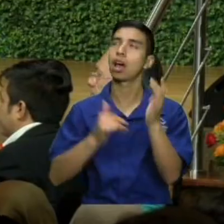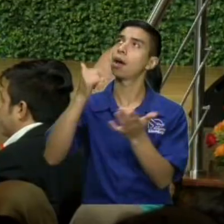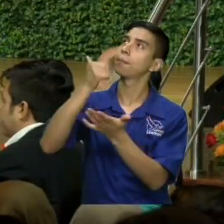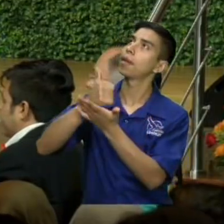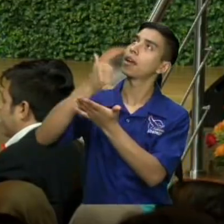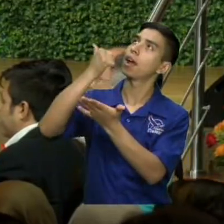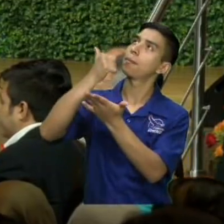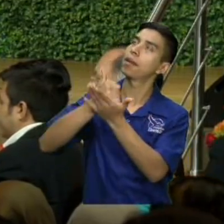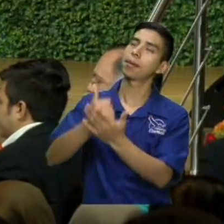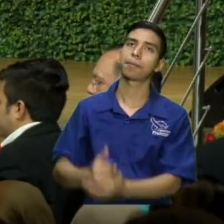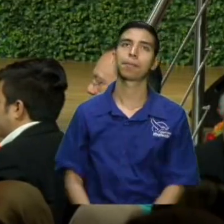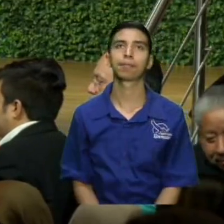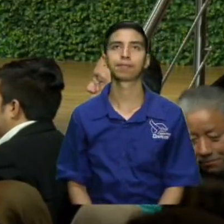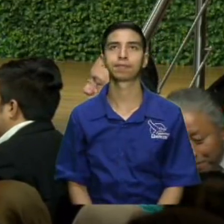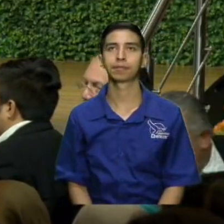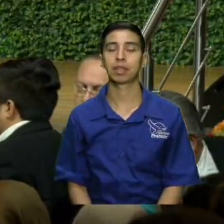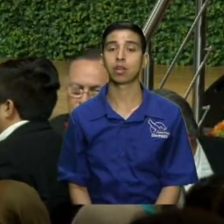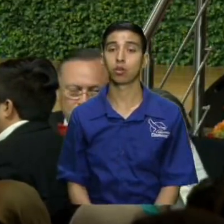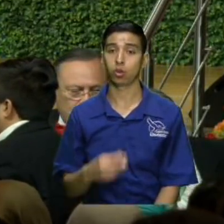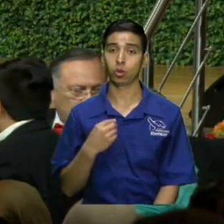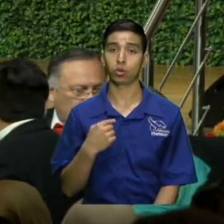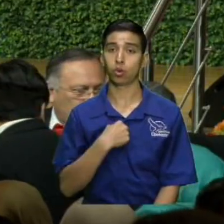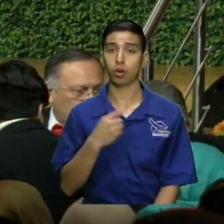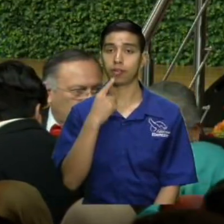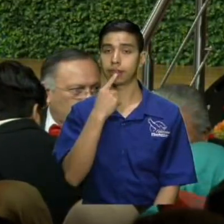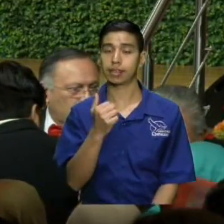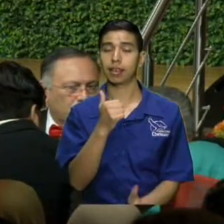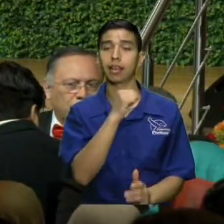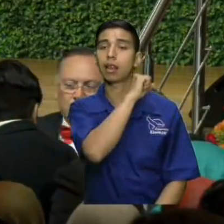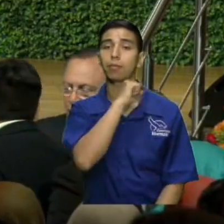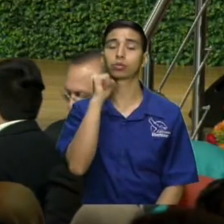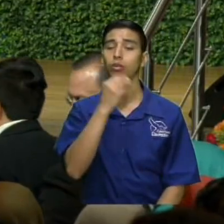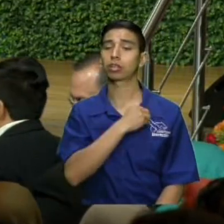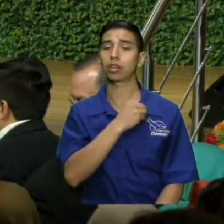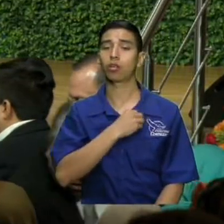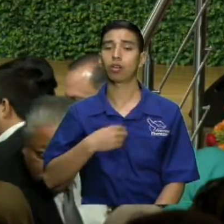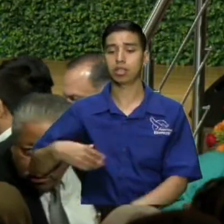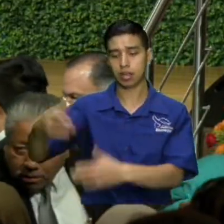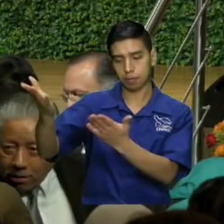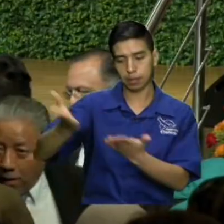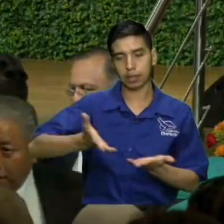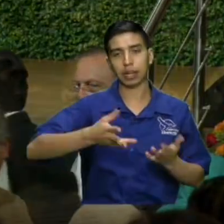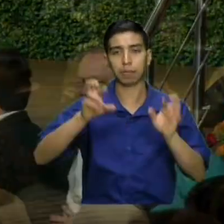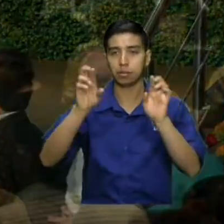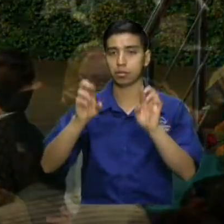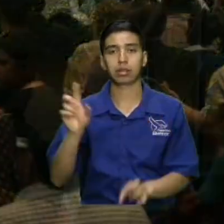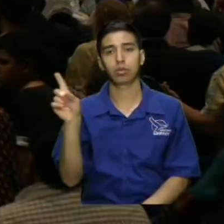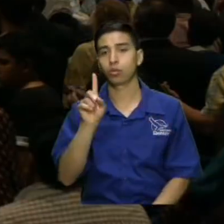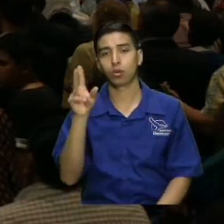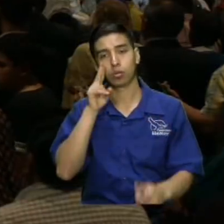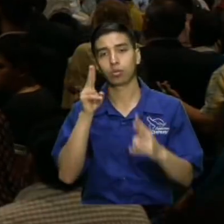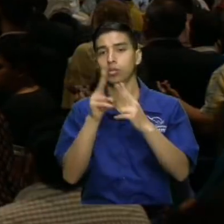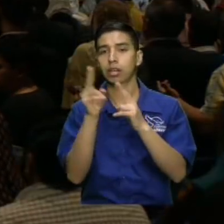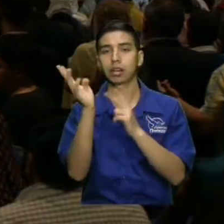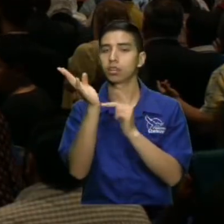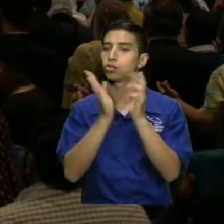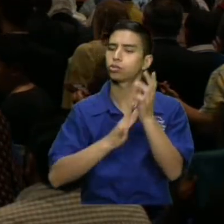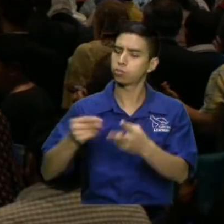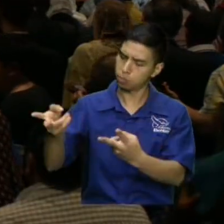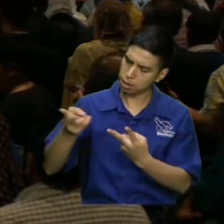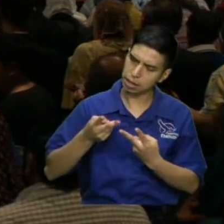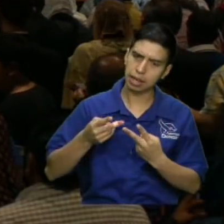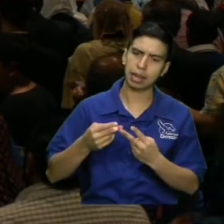Amén. Quiero invitar, si hay alguien que quiere aceptar a Jesús, que venga aquí al frente. Yo le voy a esperar un